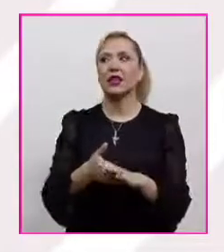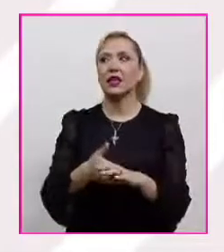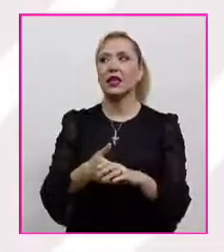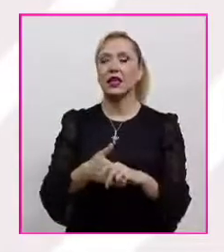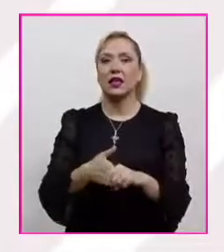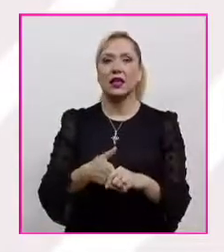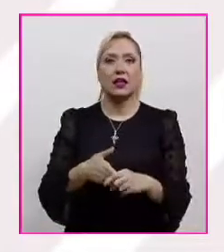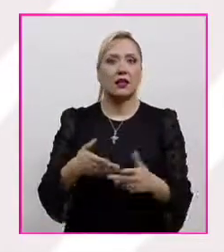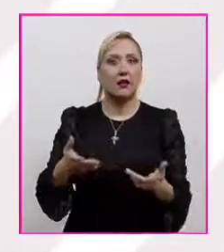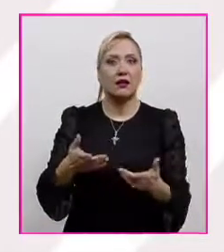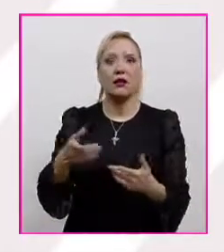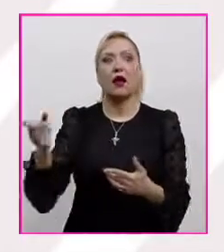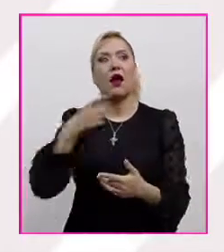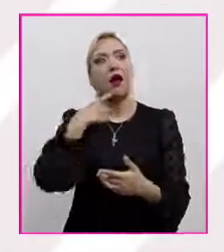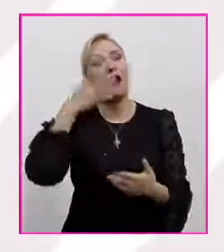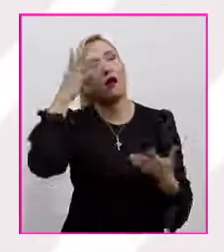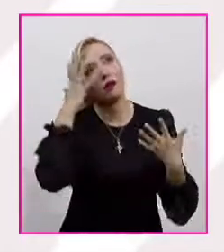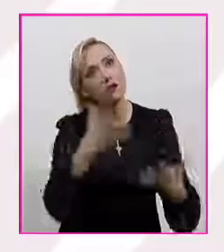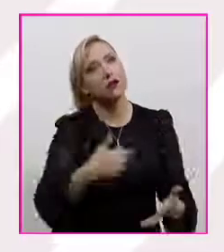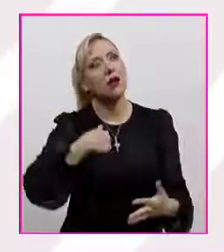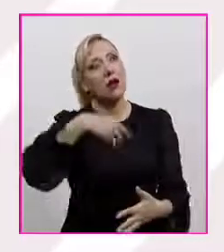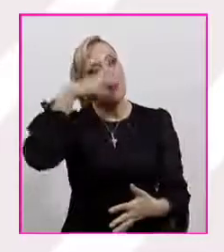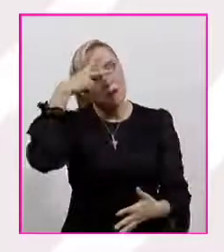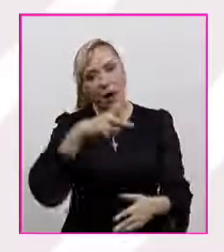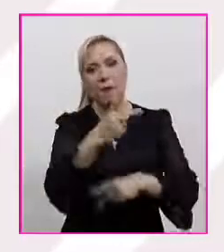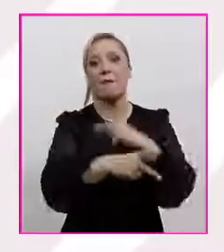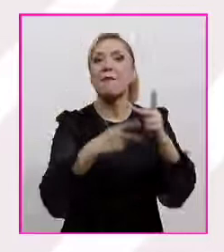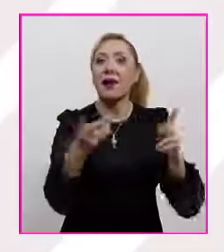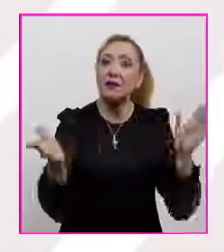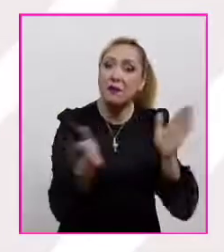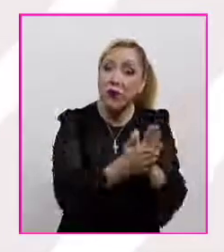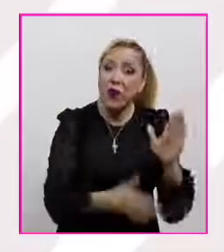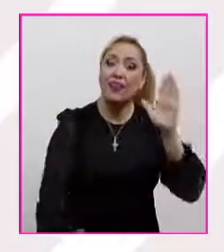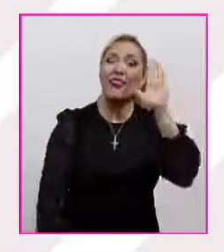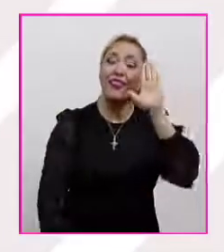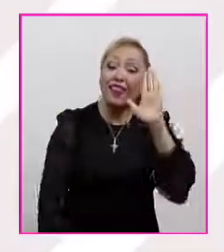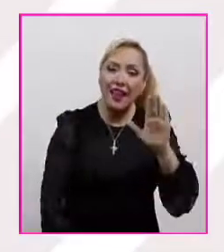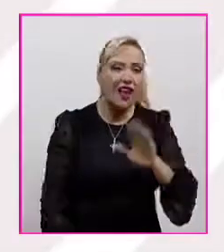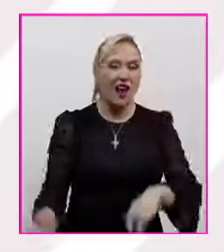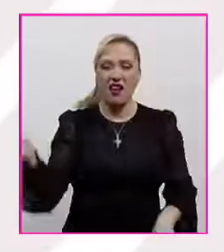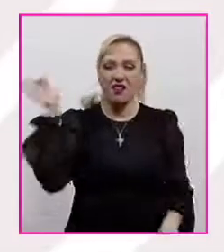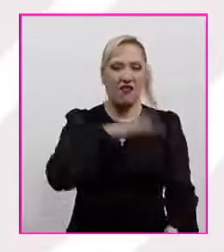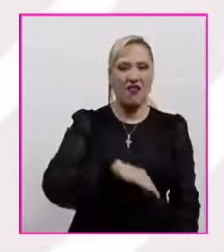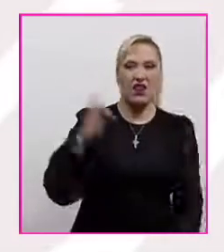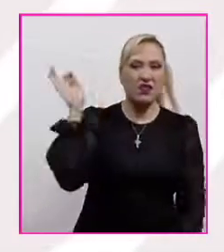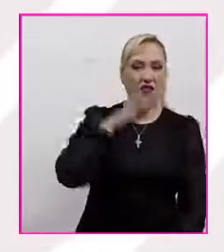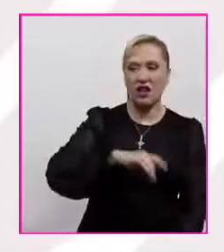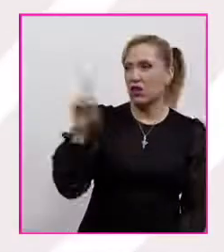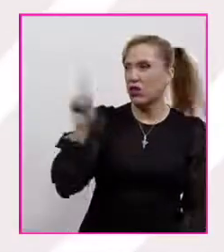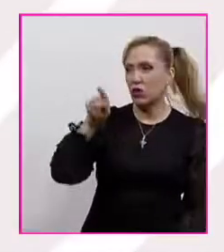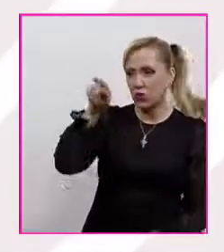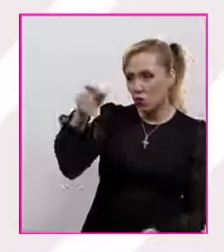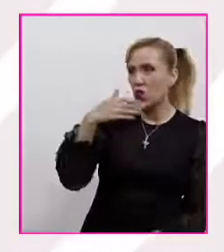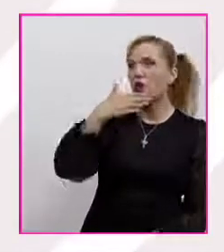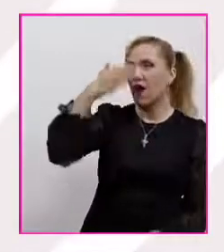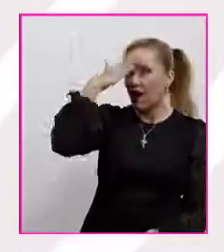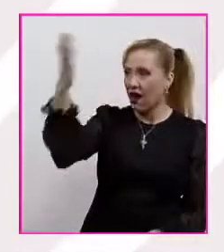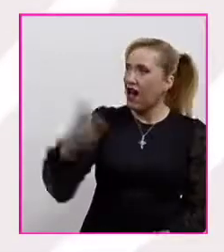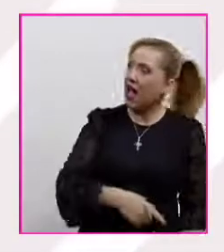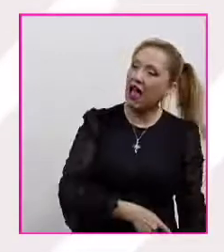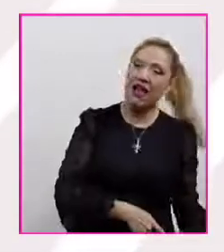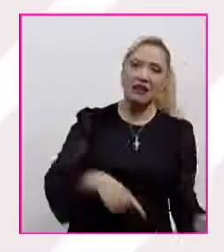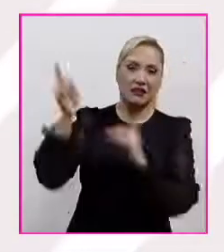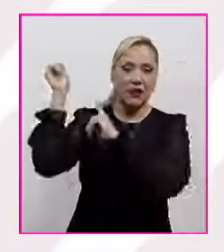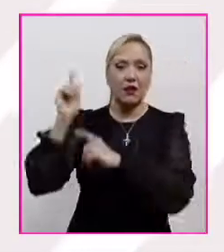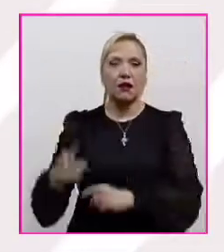y por más que les explicó que era mexicano y que ahí estaban sus papeles, le decían, no, tienen que ser falsos porque tú claramente no eres mexicano.